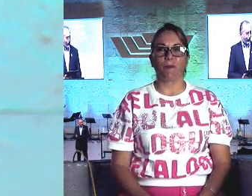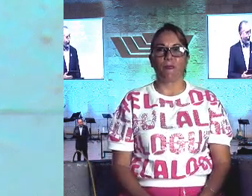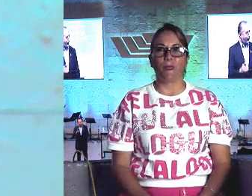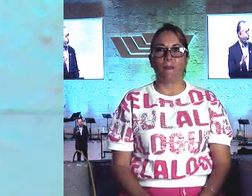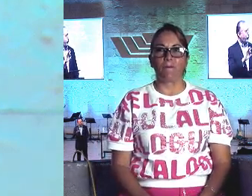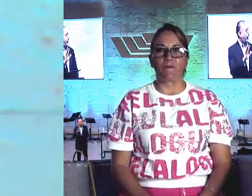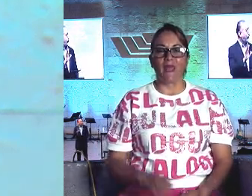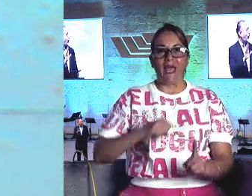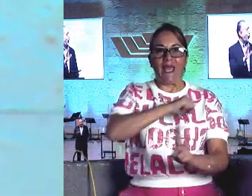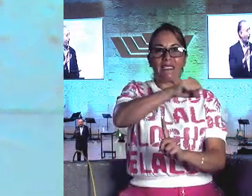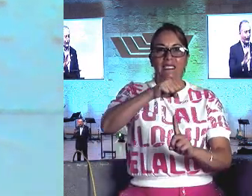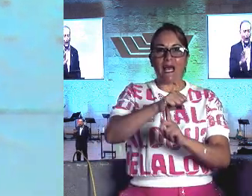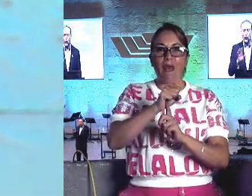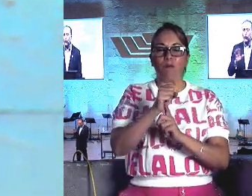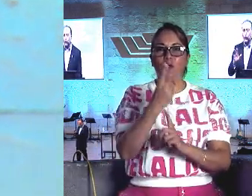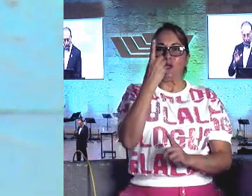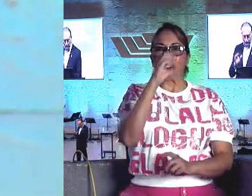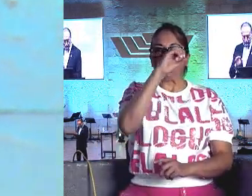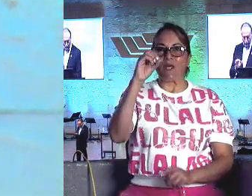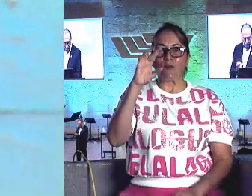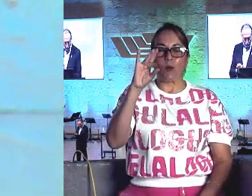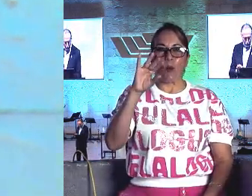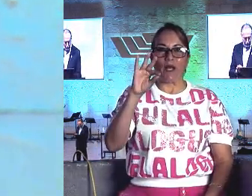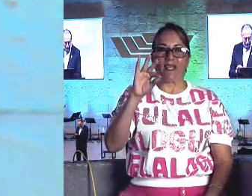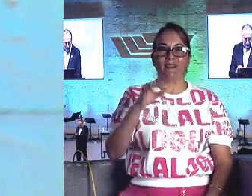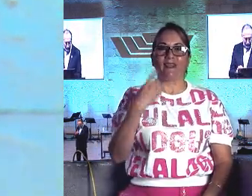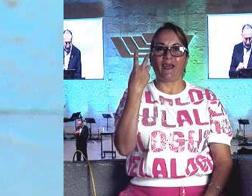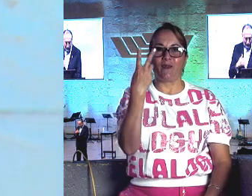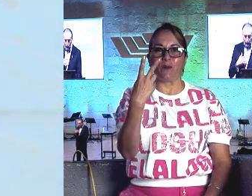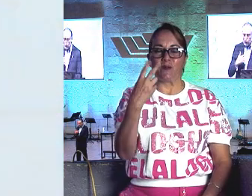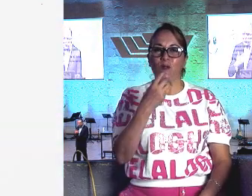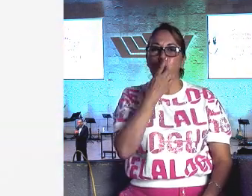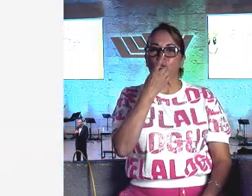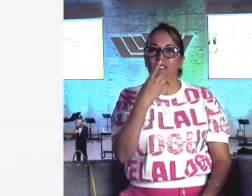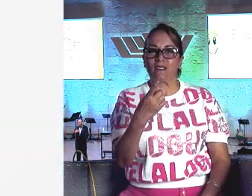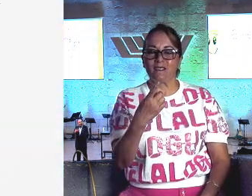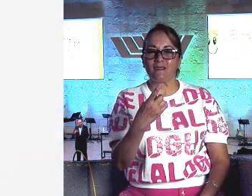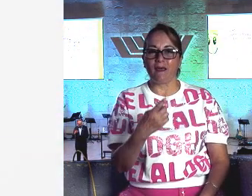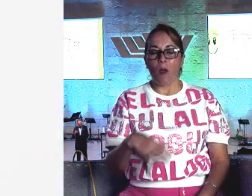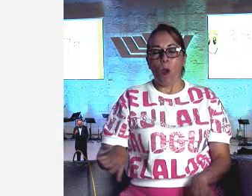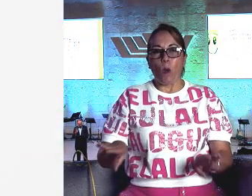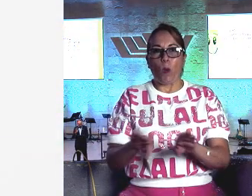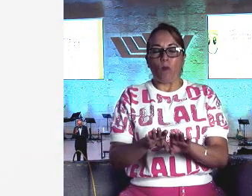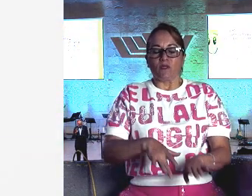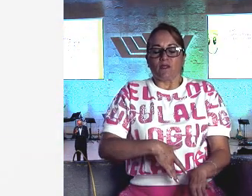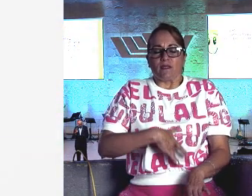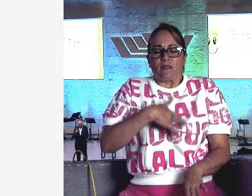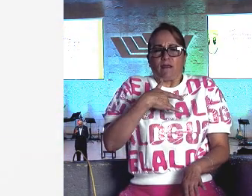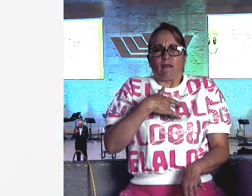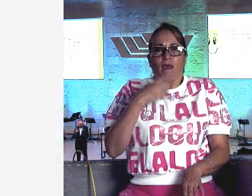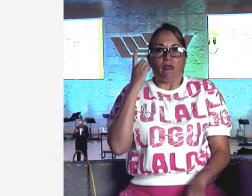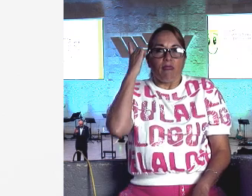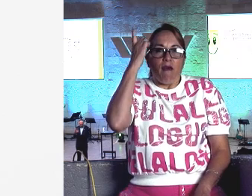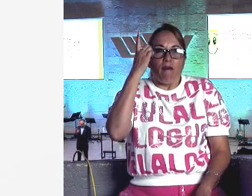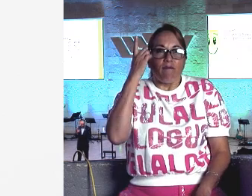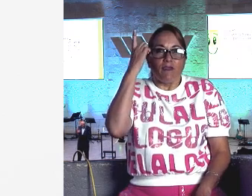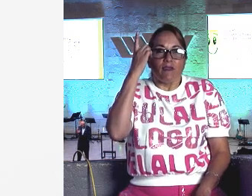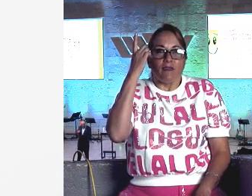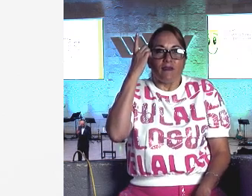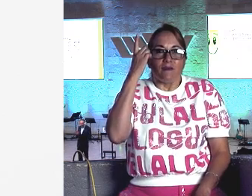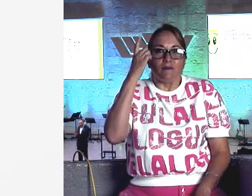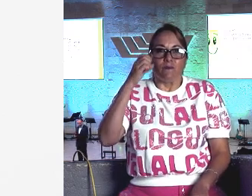El Salmo 142 nos señala cómo se sentía David. Fíjate,